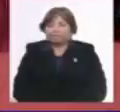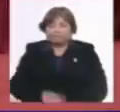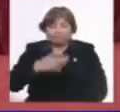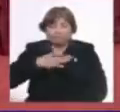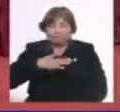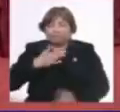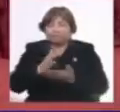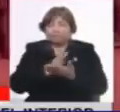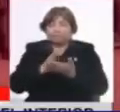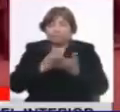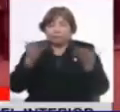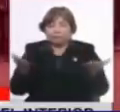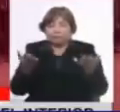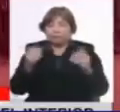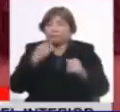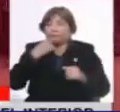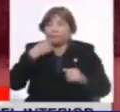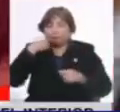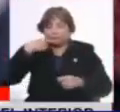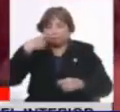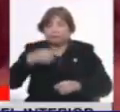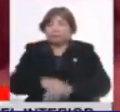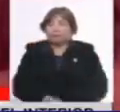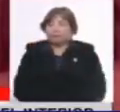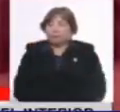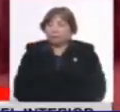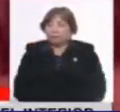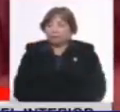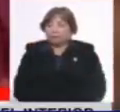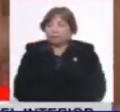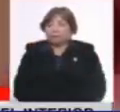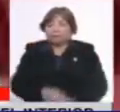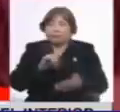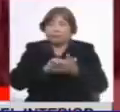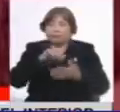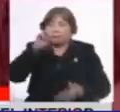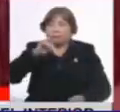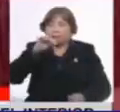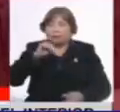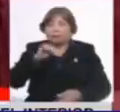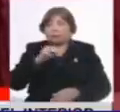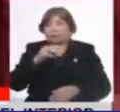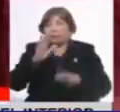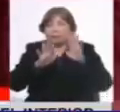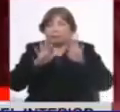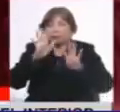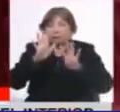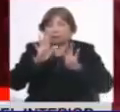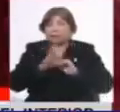Mi participación en la presente es para manifestar que el día martes